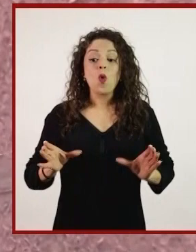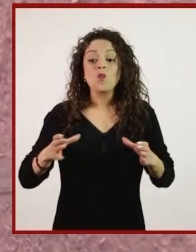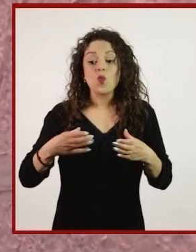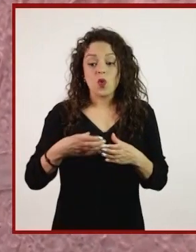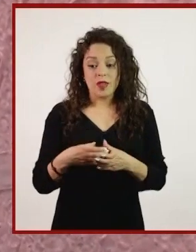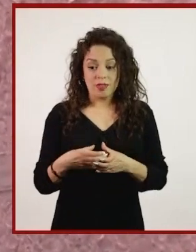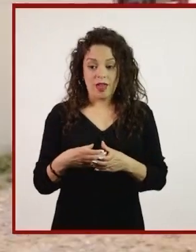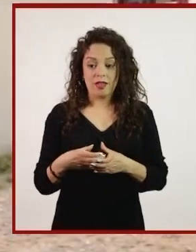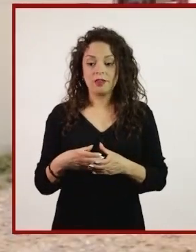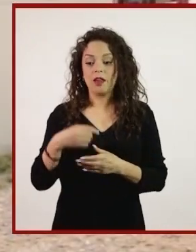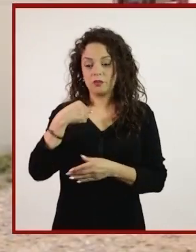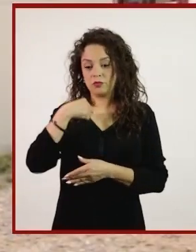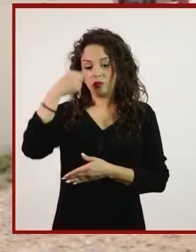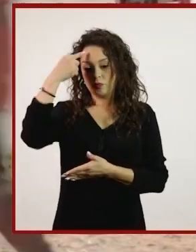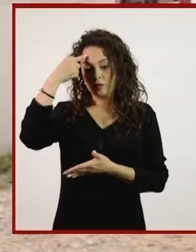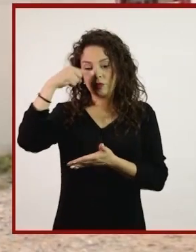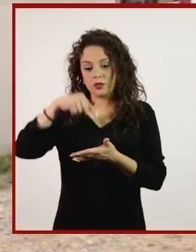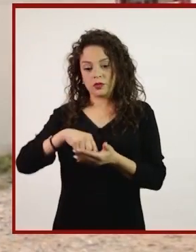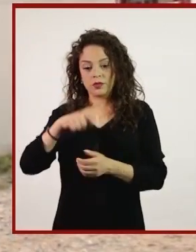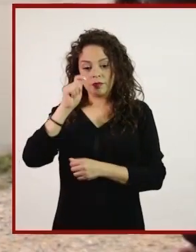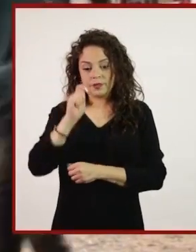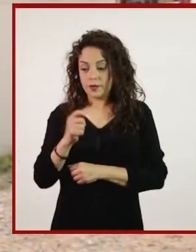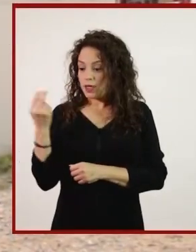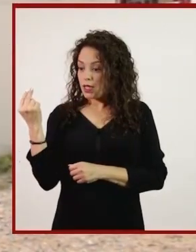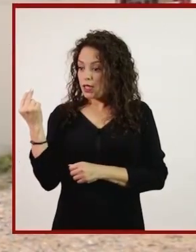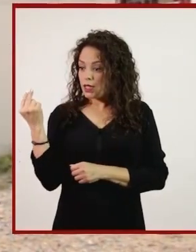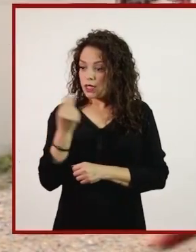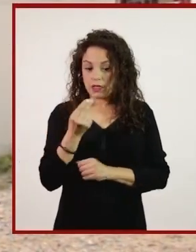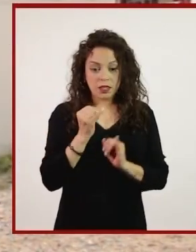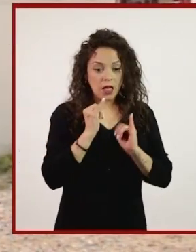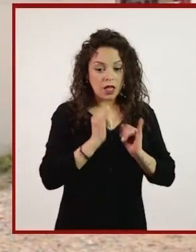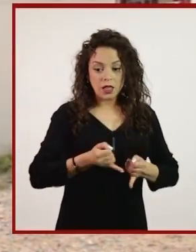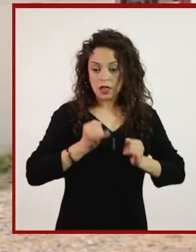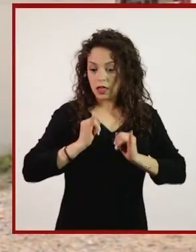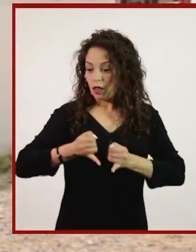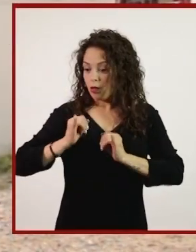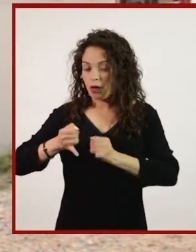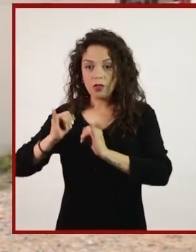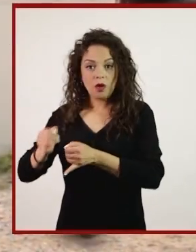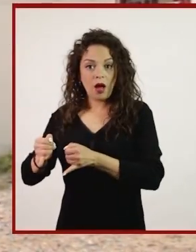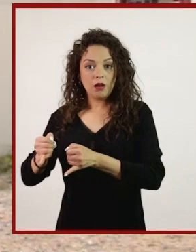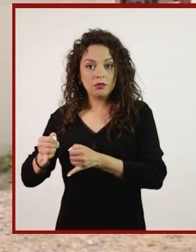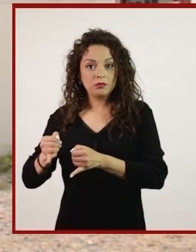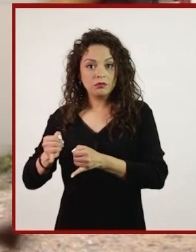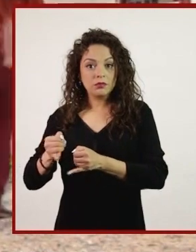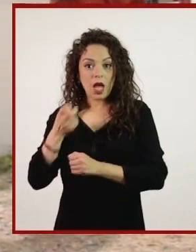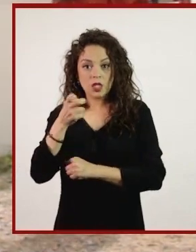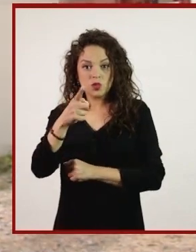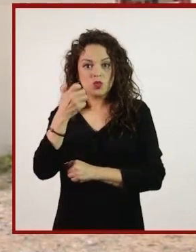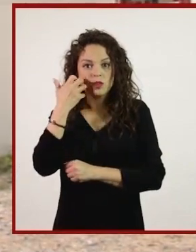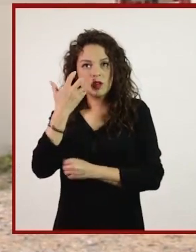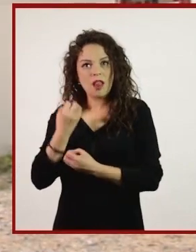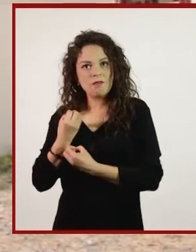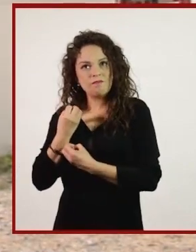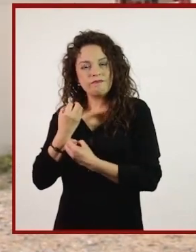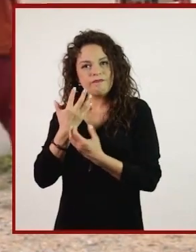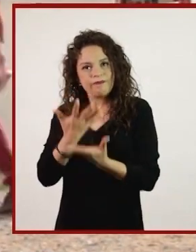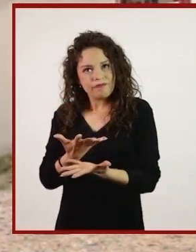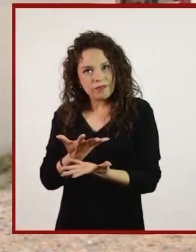¿no? Entonces, sí. Yo creo que a partir de la... primero de la necesidad individual, ¿no? De eso que